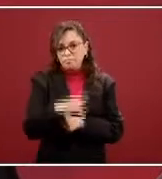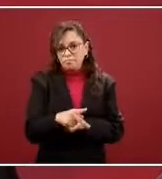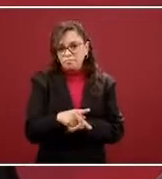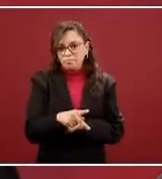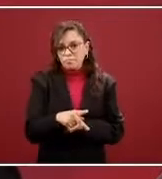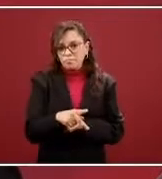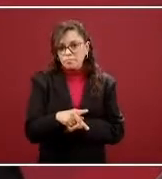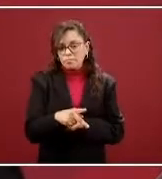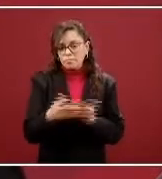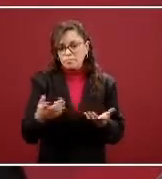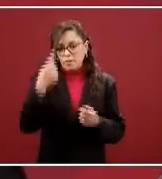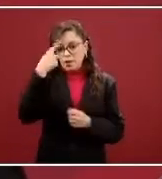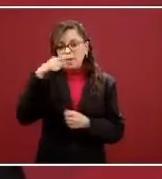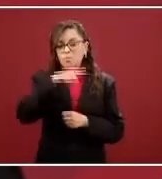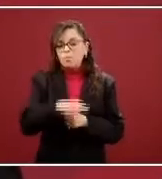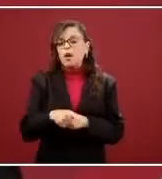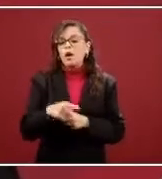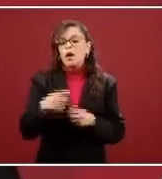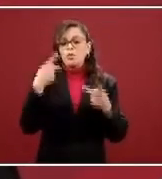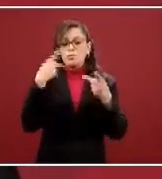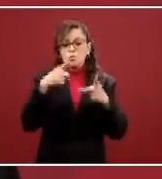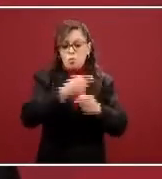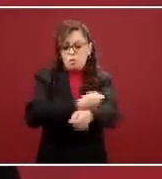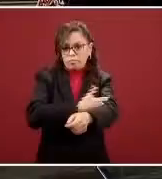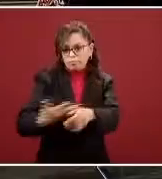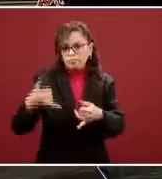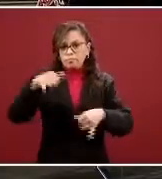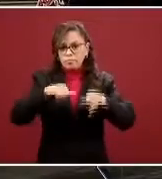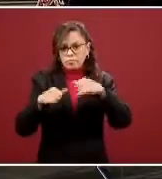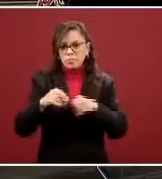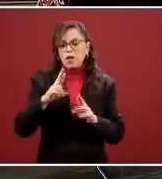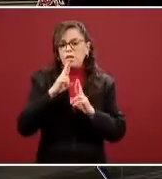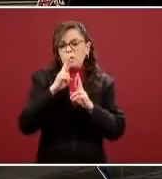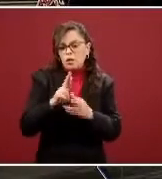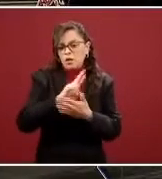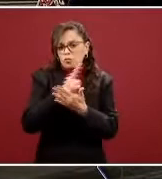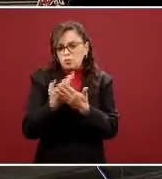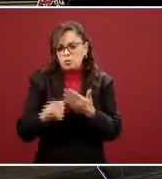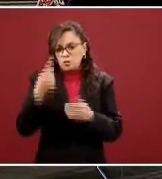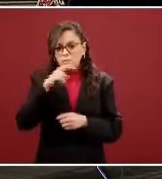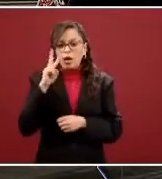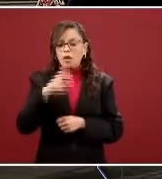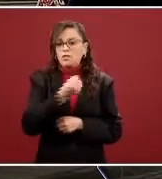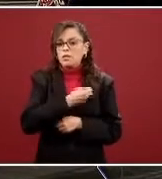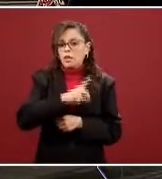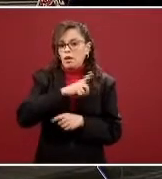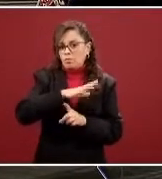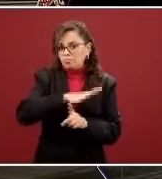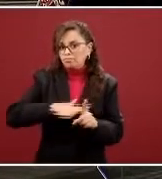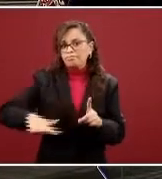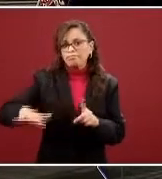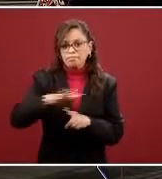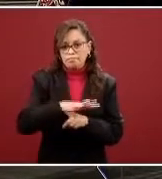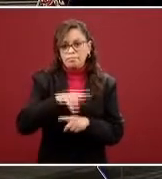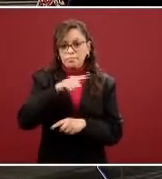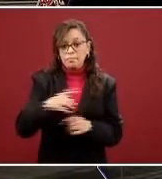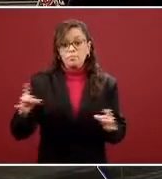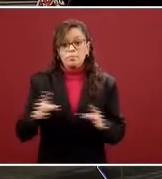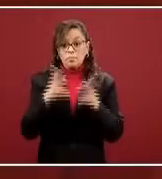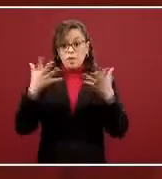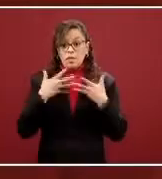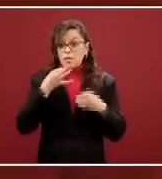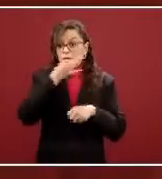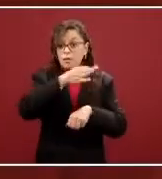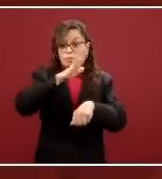que emiten sus laboratorios estatales de salud pública, para cuando ellos que están en el nivel local reciben una notificación directa